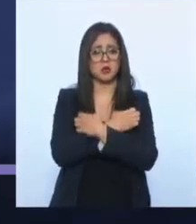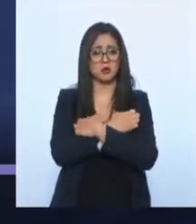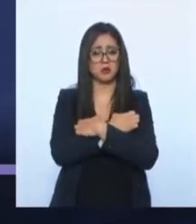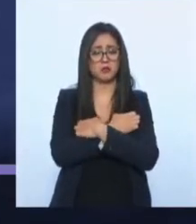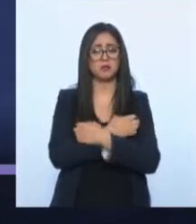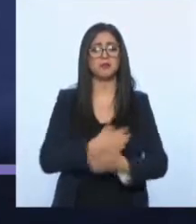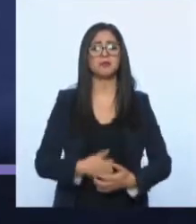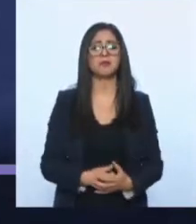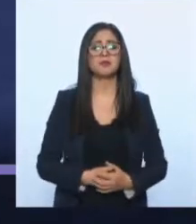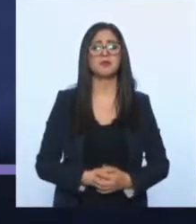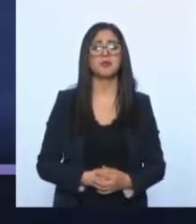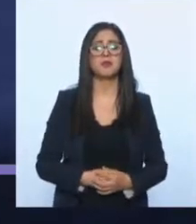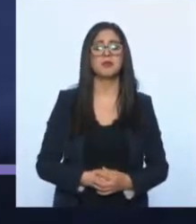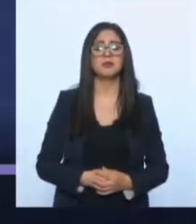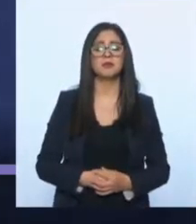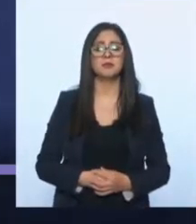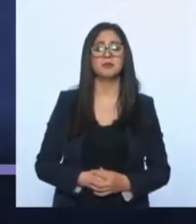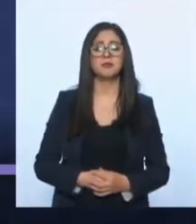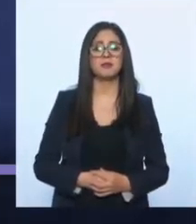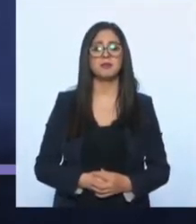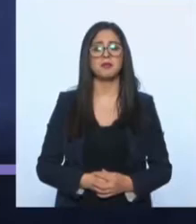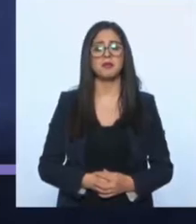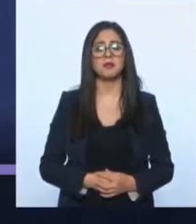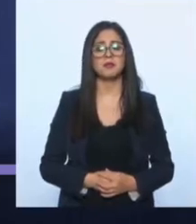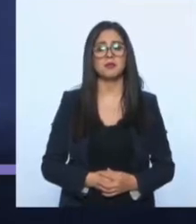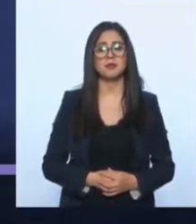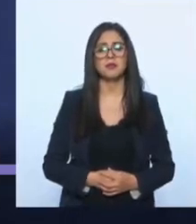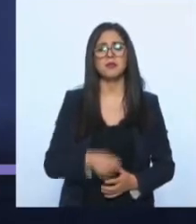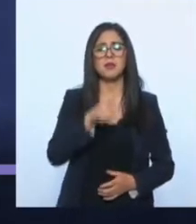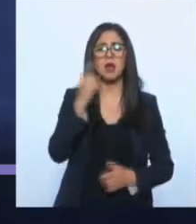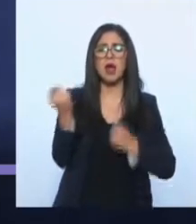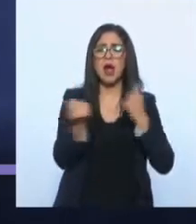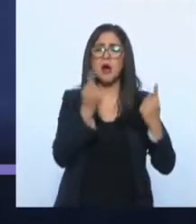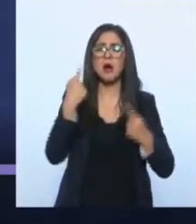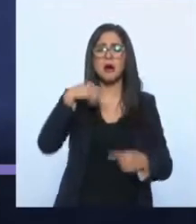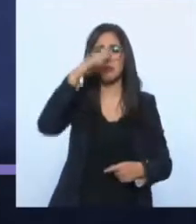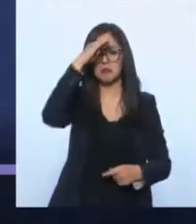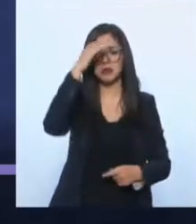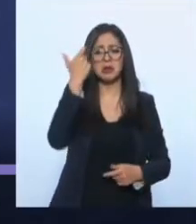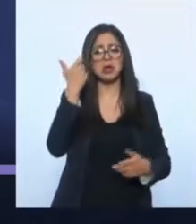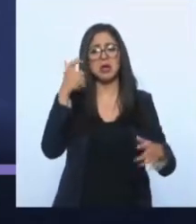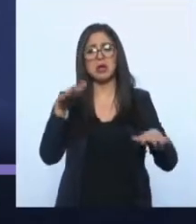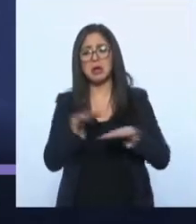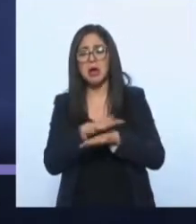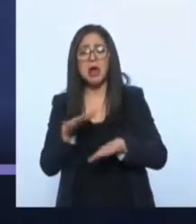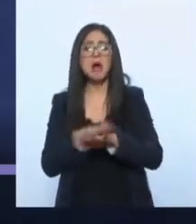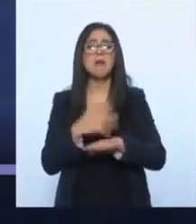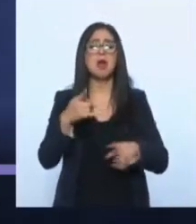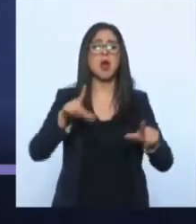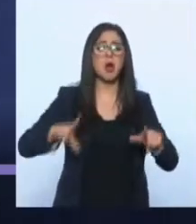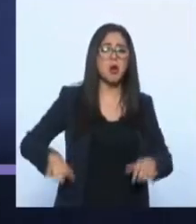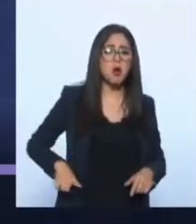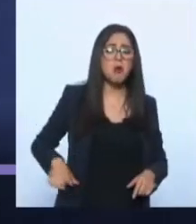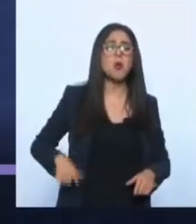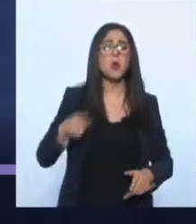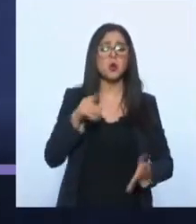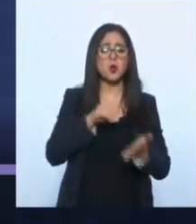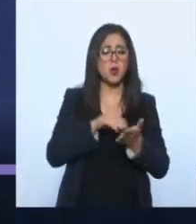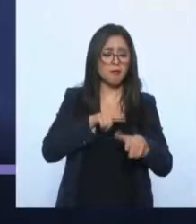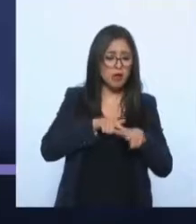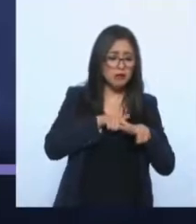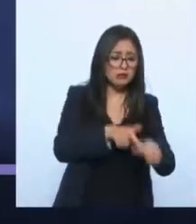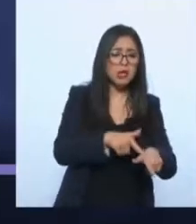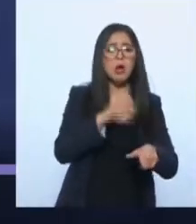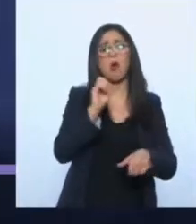Pero tampoco es cierto que estos pueden ser fijos, ¿no? Cada gobierno sabemos que cambia y puede que continúen, puede ser que no